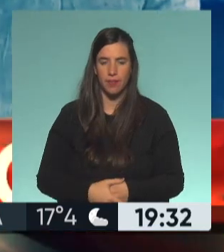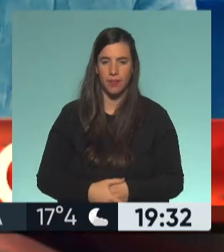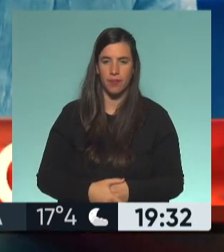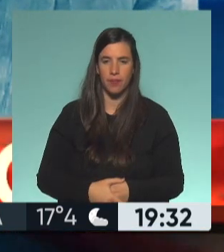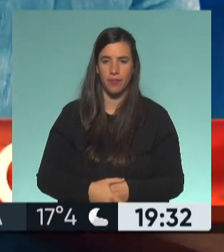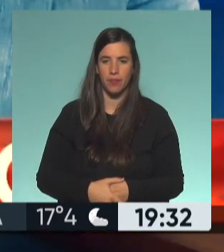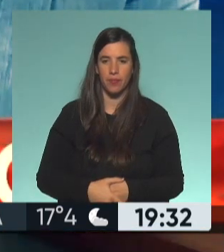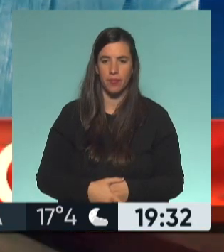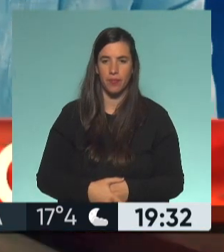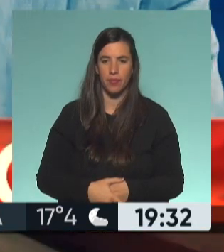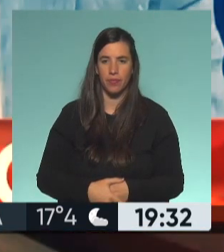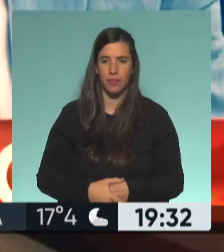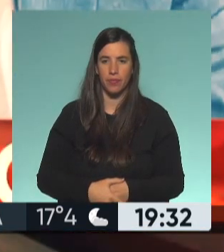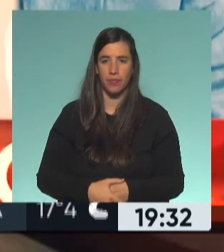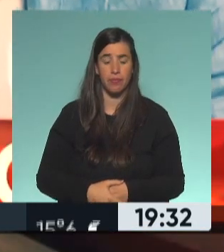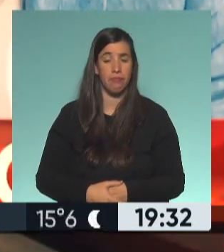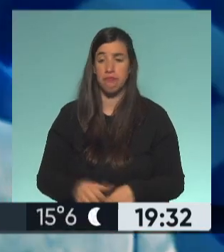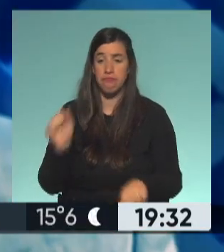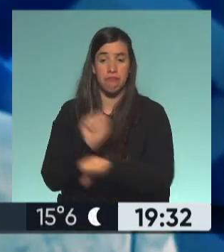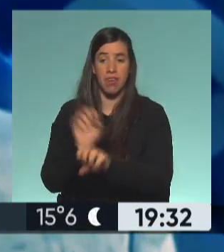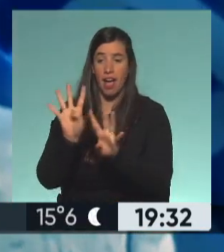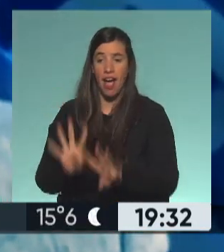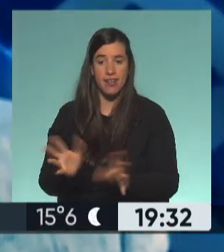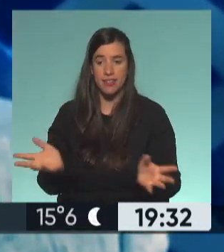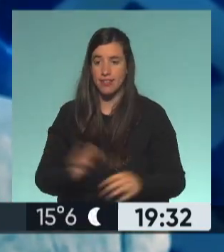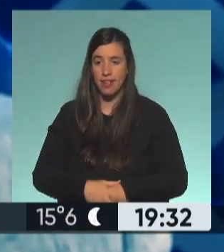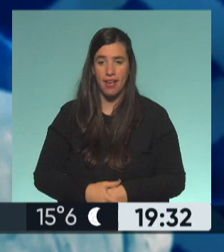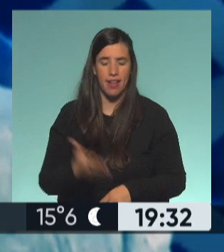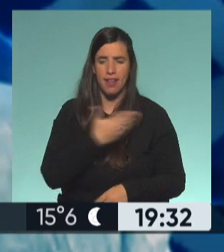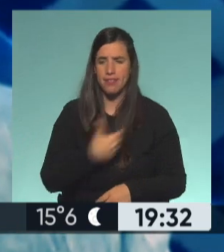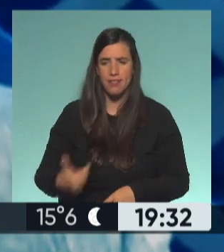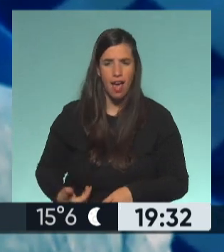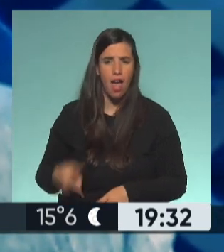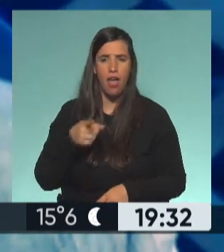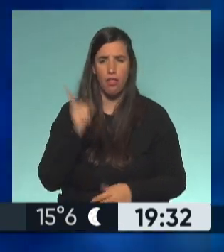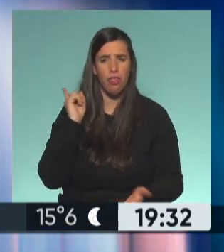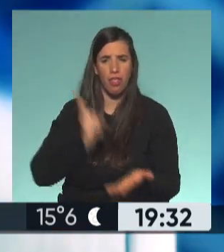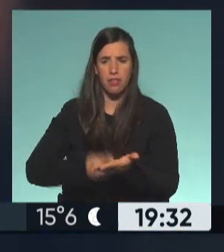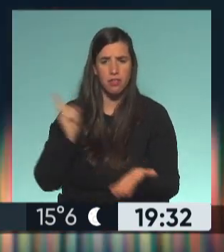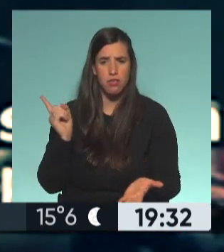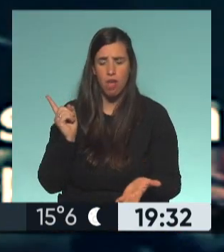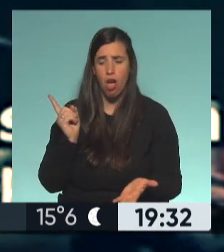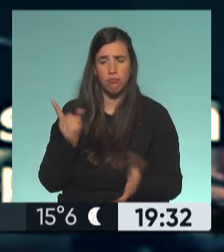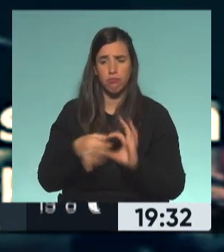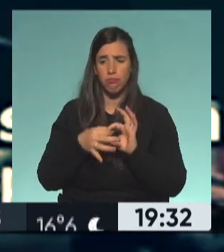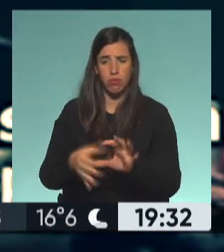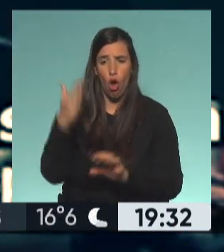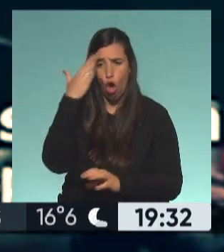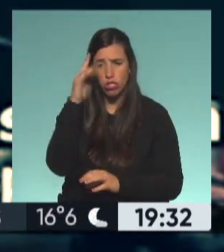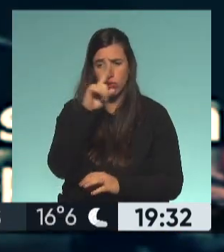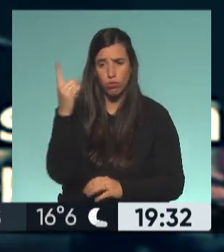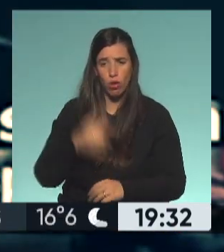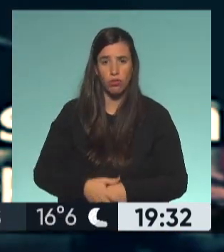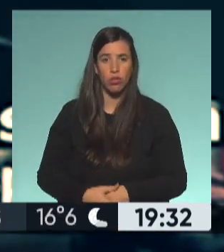Es cárcel o bala, es que el Estado use el monopolio de la fuerza que le consagra la Constitución. Yo no soy